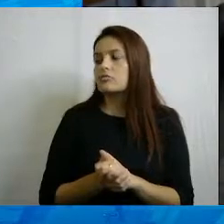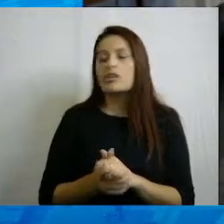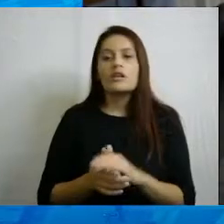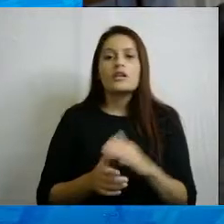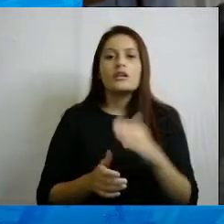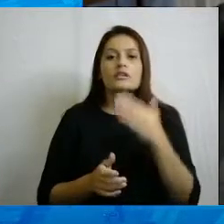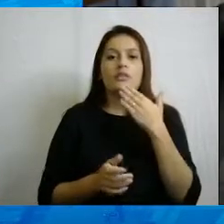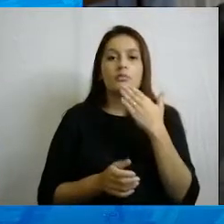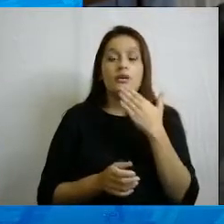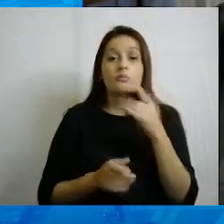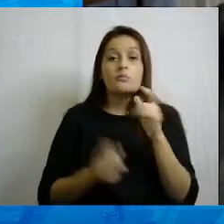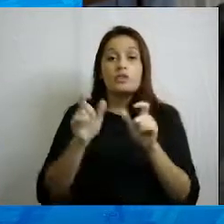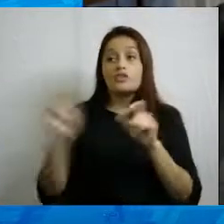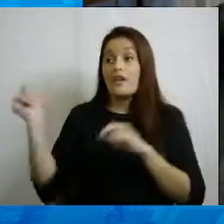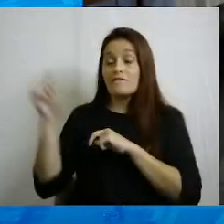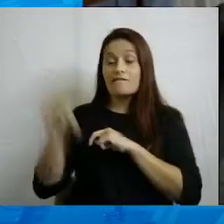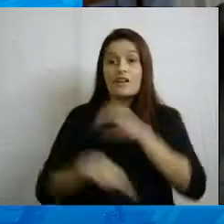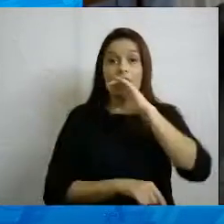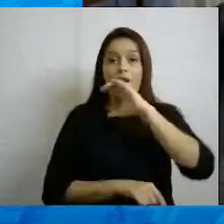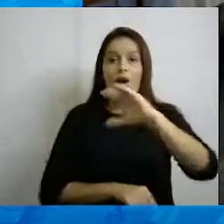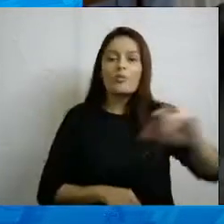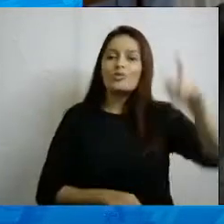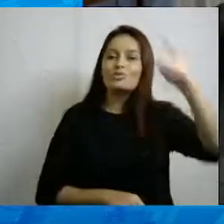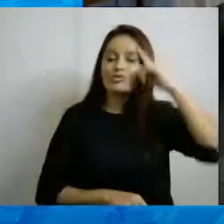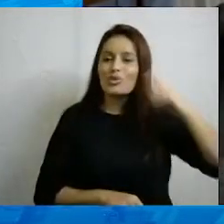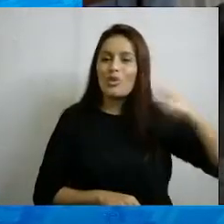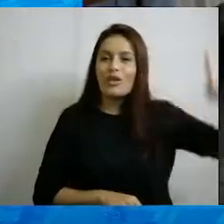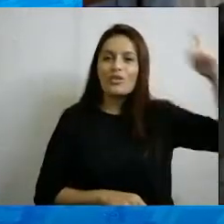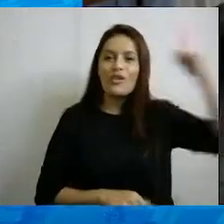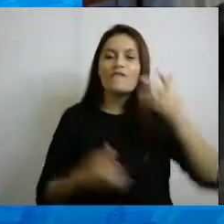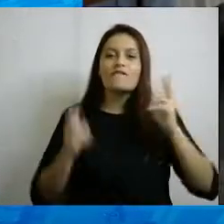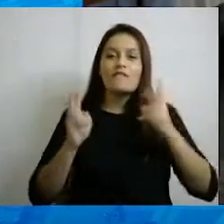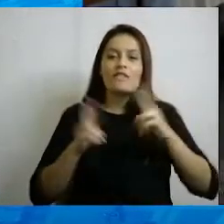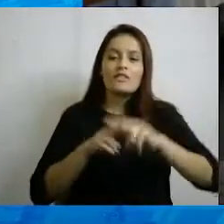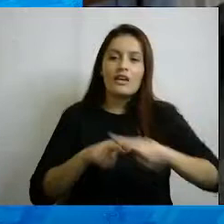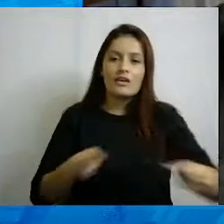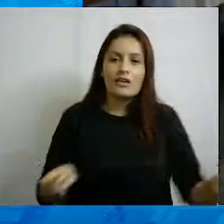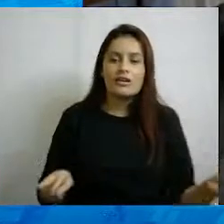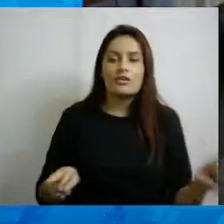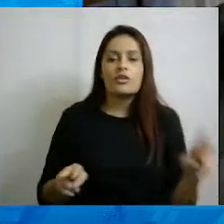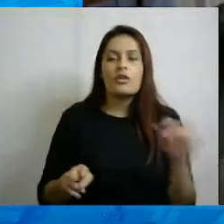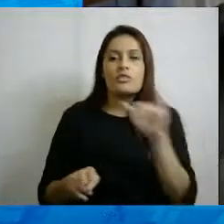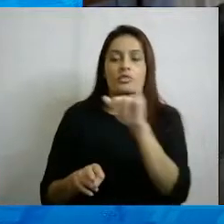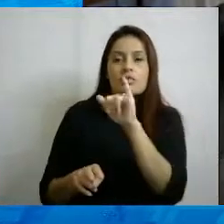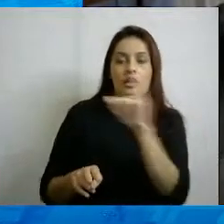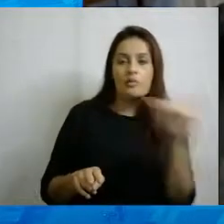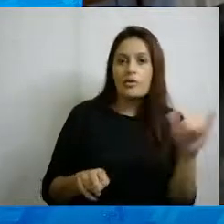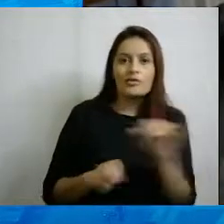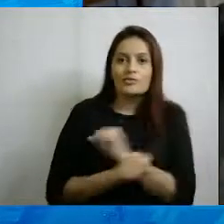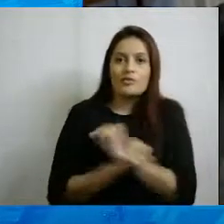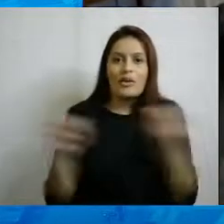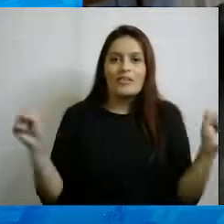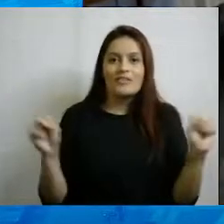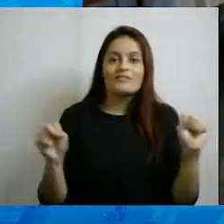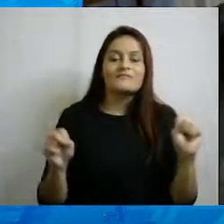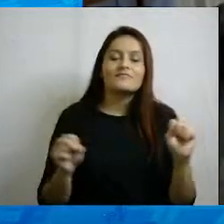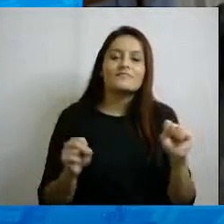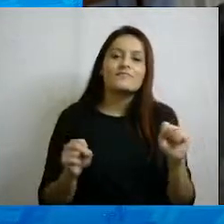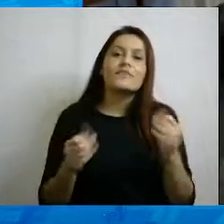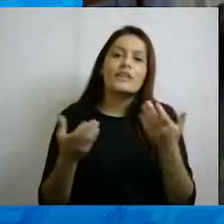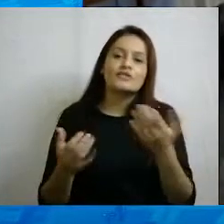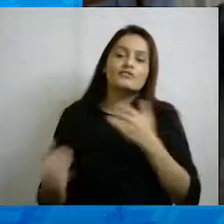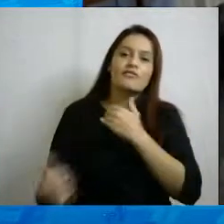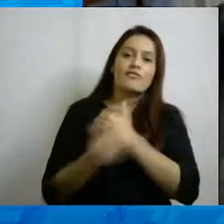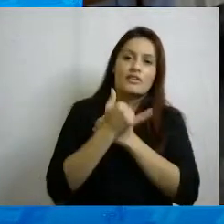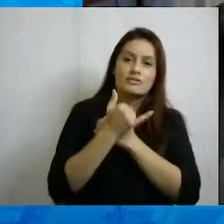al campo con otro sueño, de vivir tranquilo y se da cuenta que no es así. Entonces es una